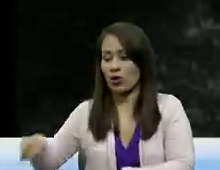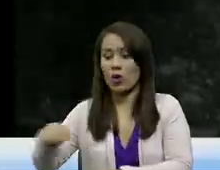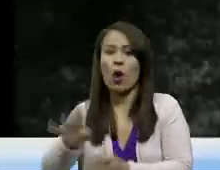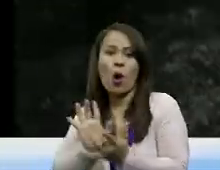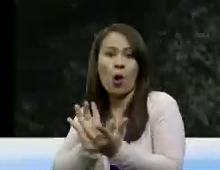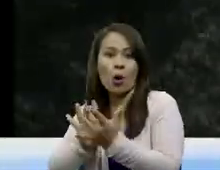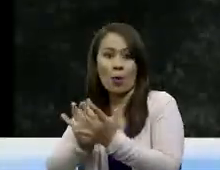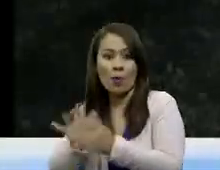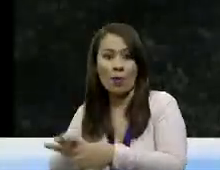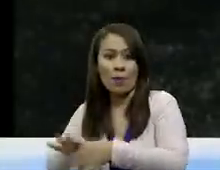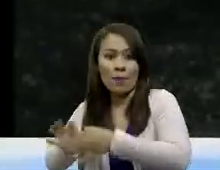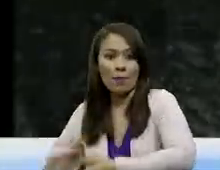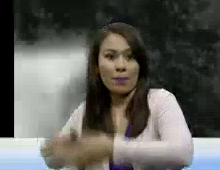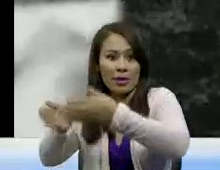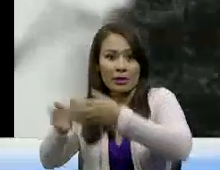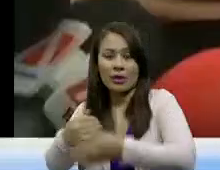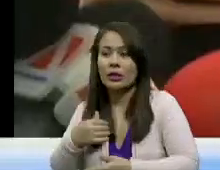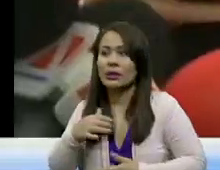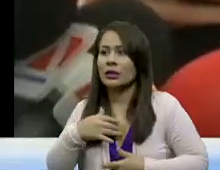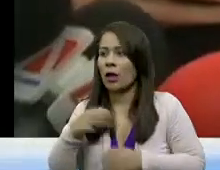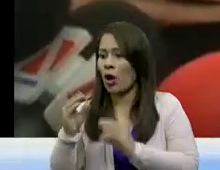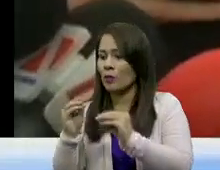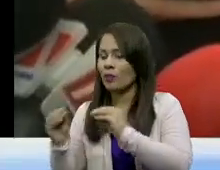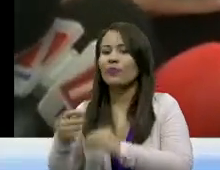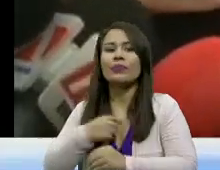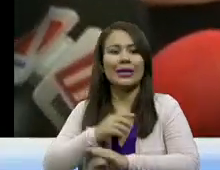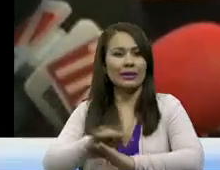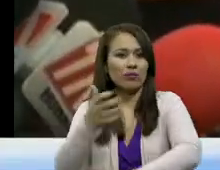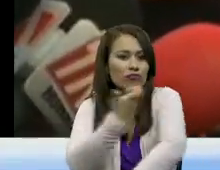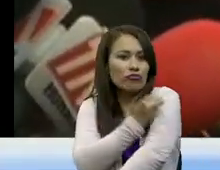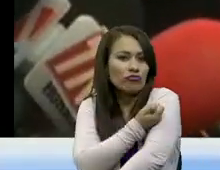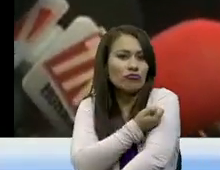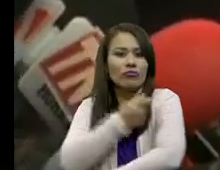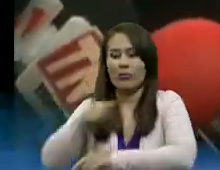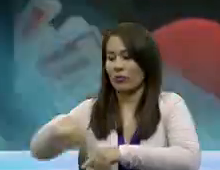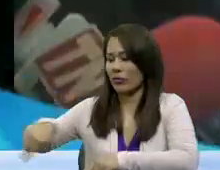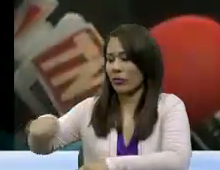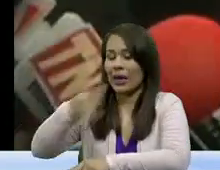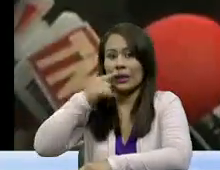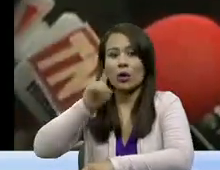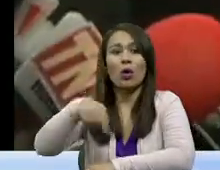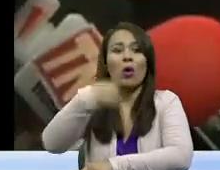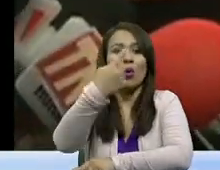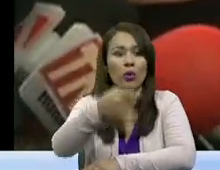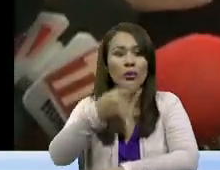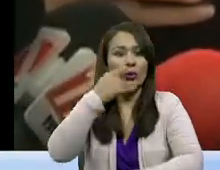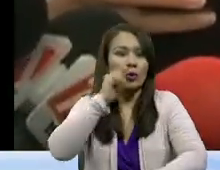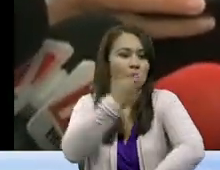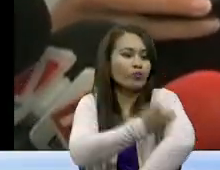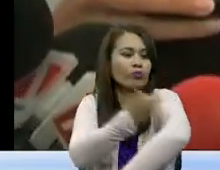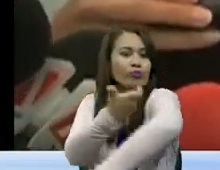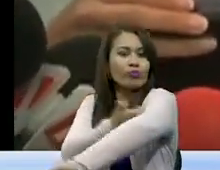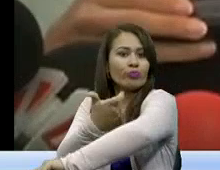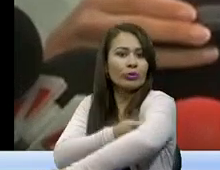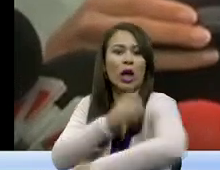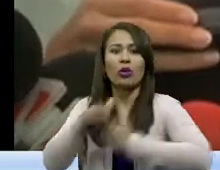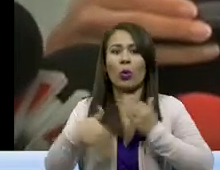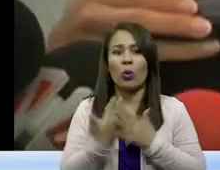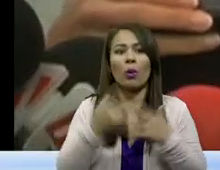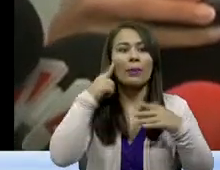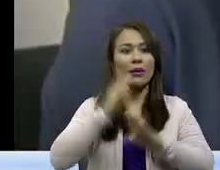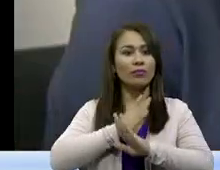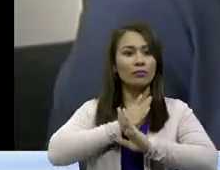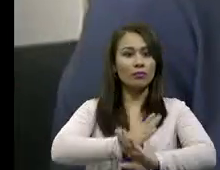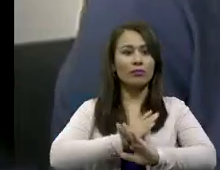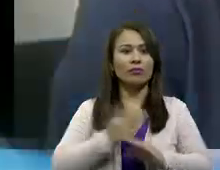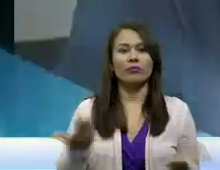él, también se tomaron precauciones. Se administró una medicación profiláctica. El resto de niños no son considerados contactos ni en ningún otro